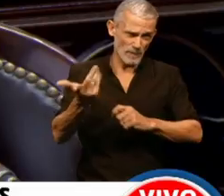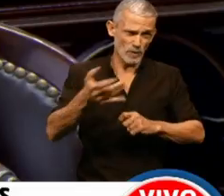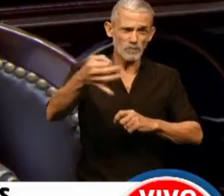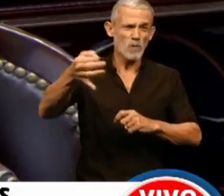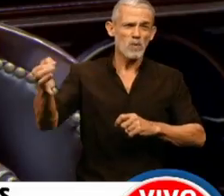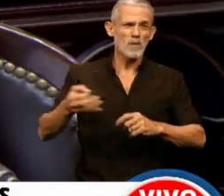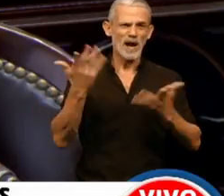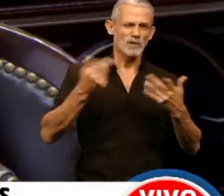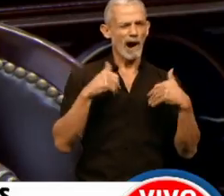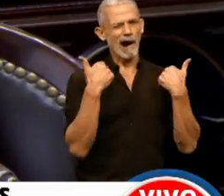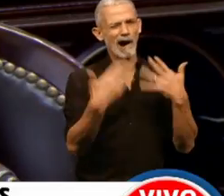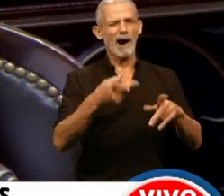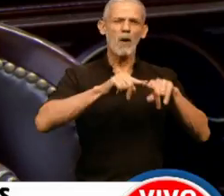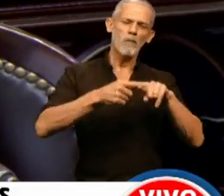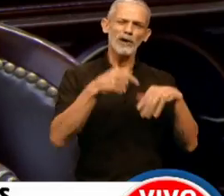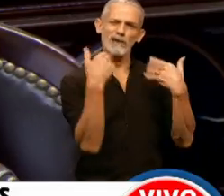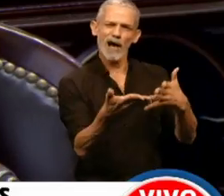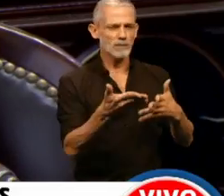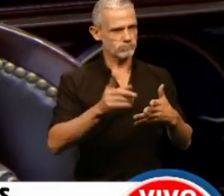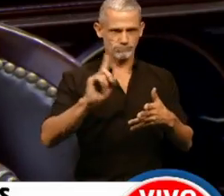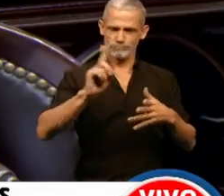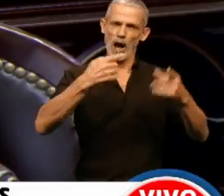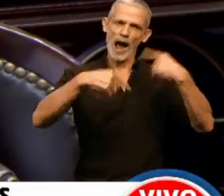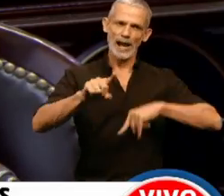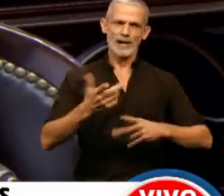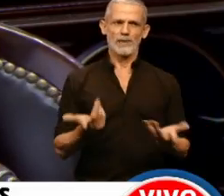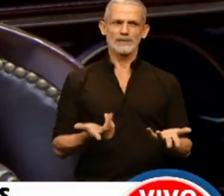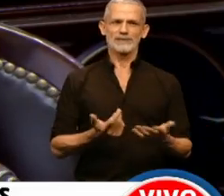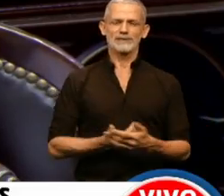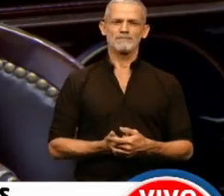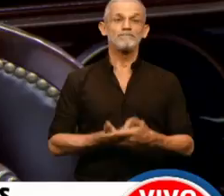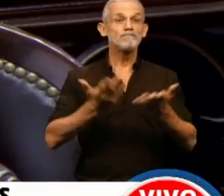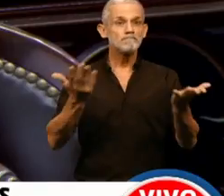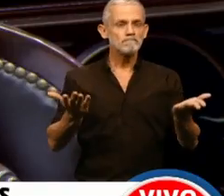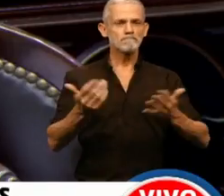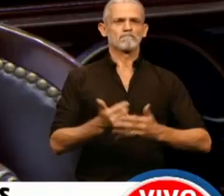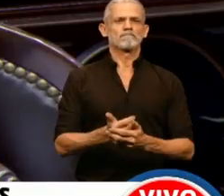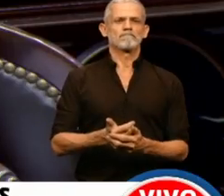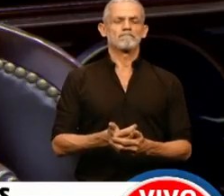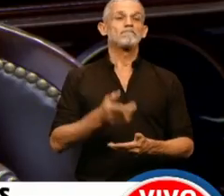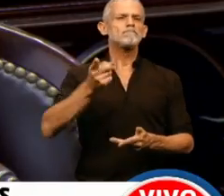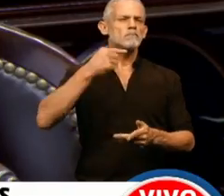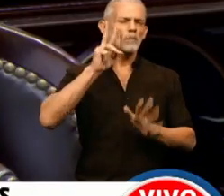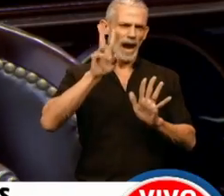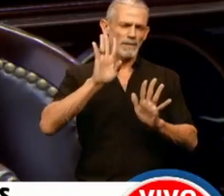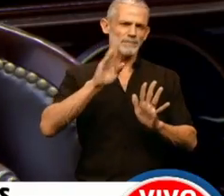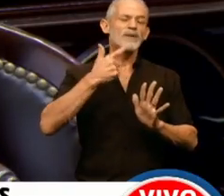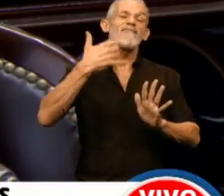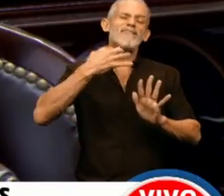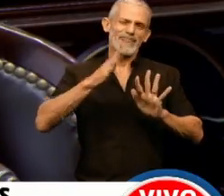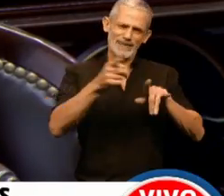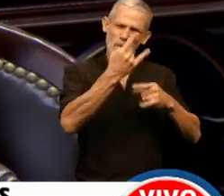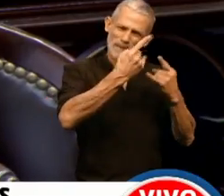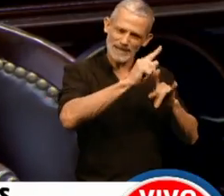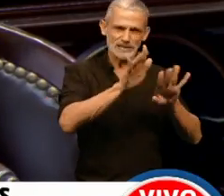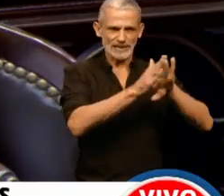ningún criterio político distorsivo todo lo contrario ahora bien veamos si la verdad es